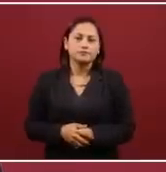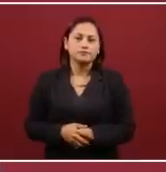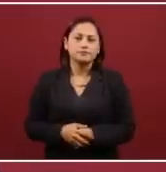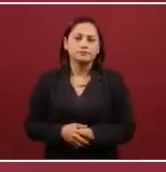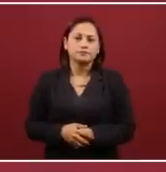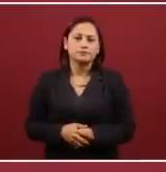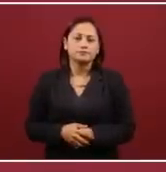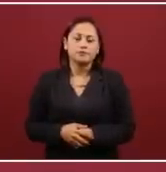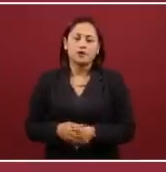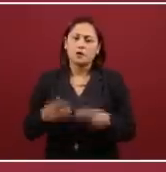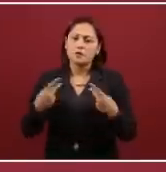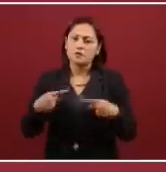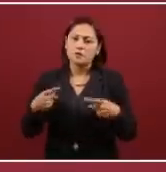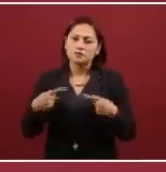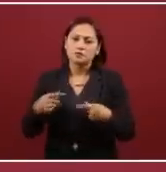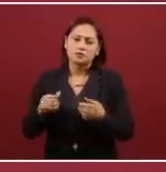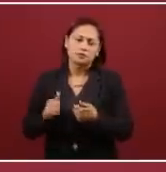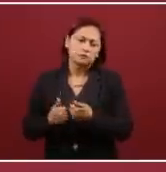cercanos